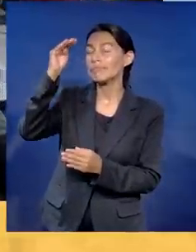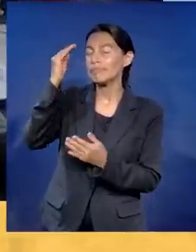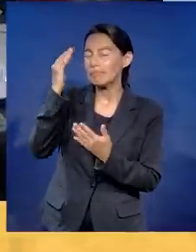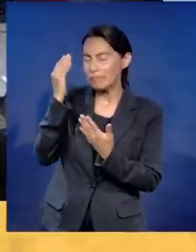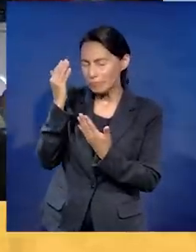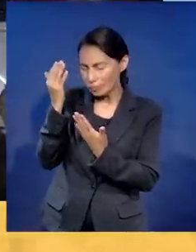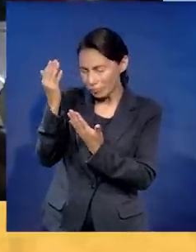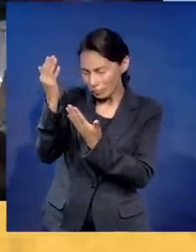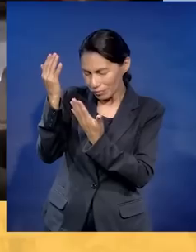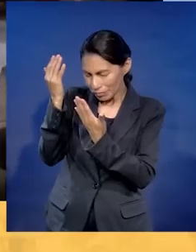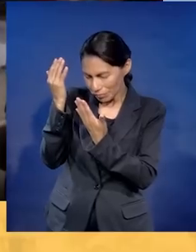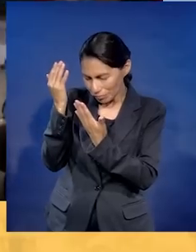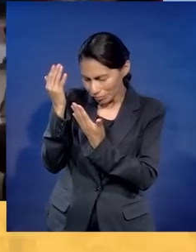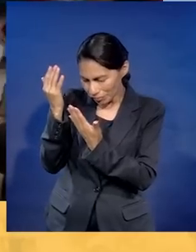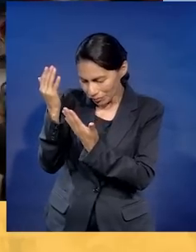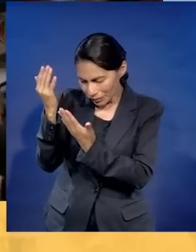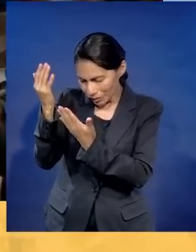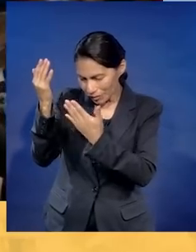perdón te